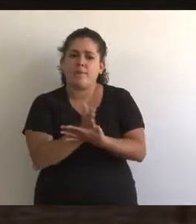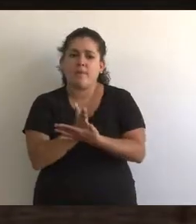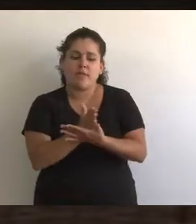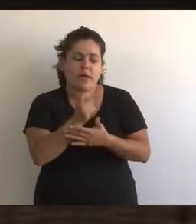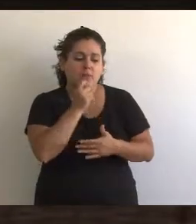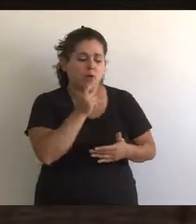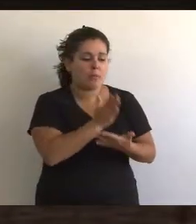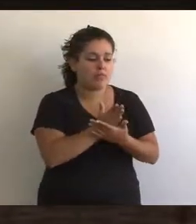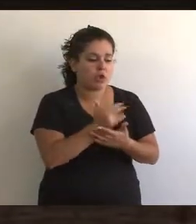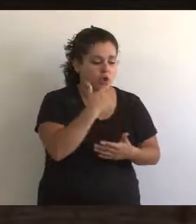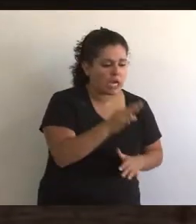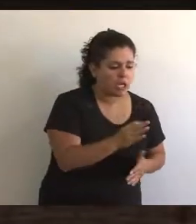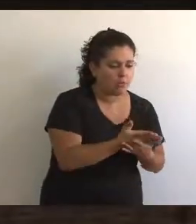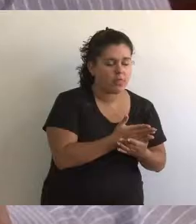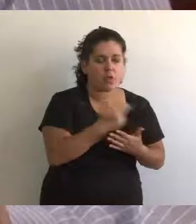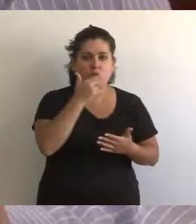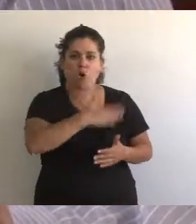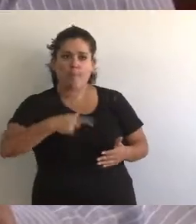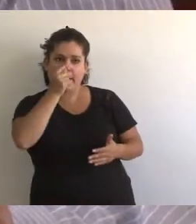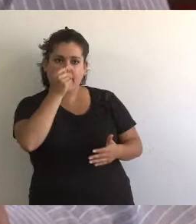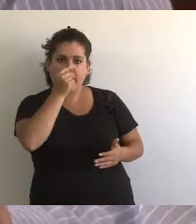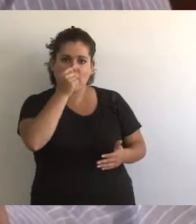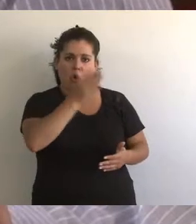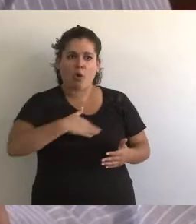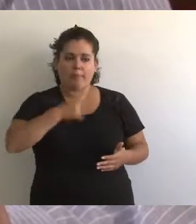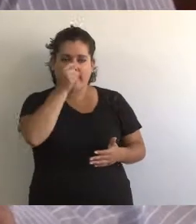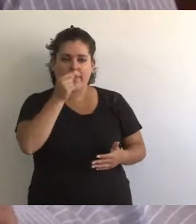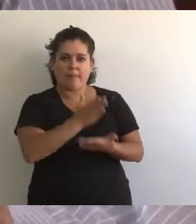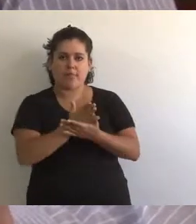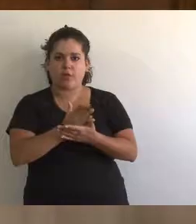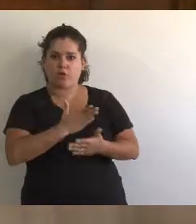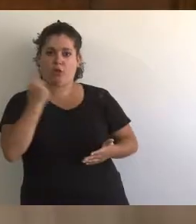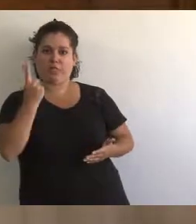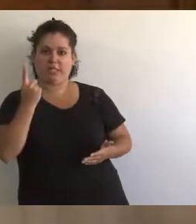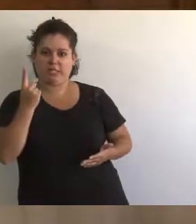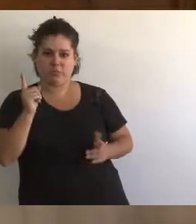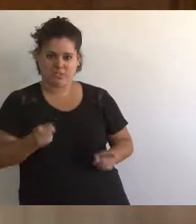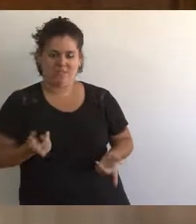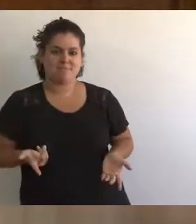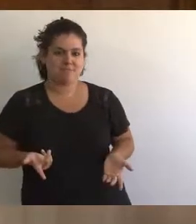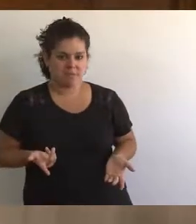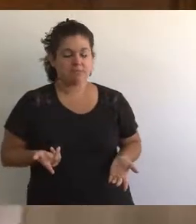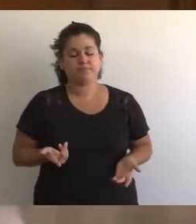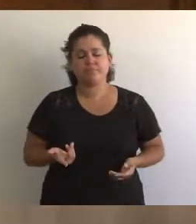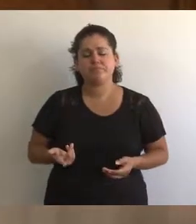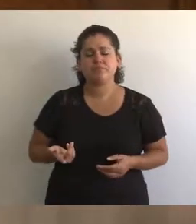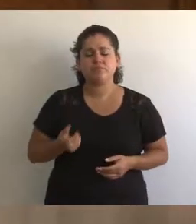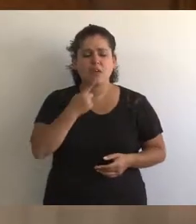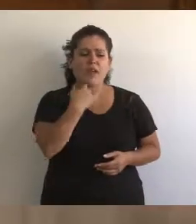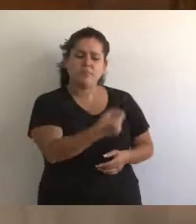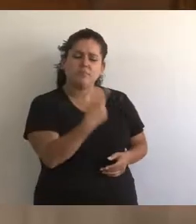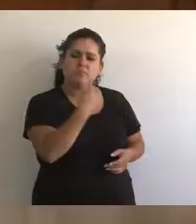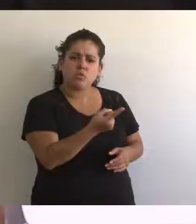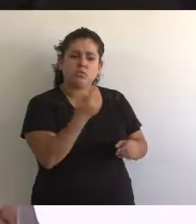hijo, el padre, el docente y el directivo. ¿Pablo? A ver, sin lugar a dudas, los trabajadores